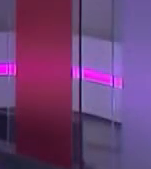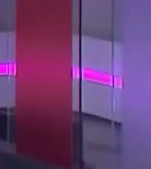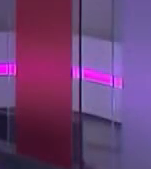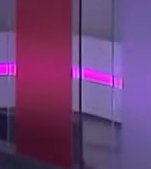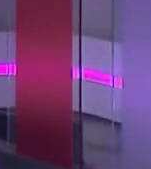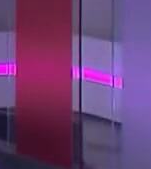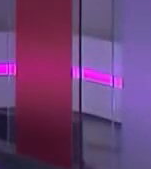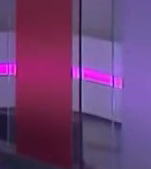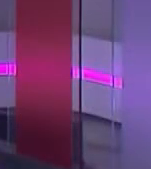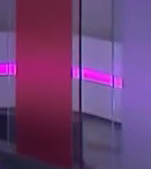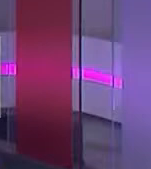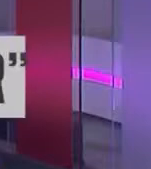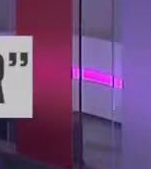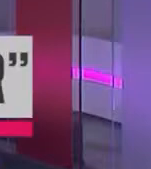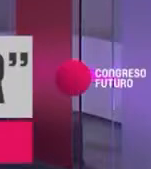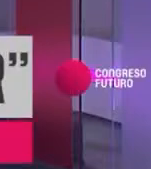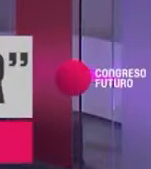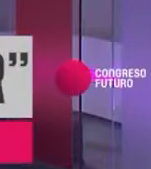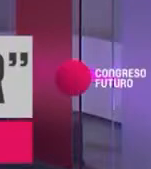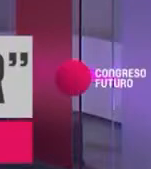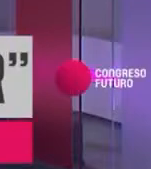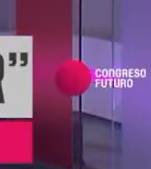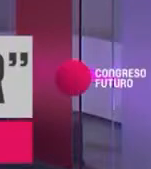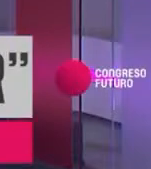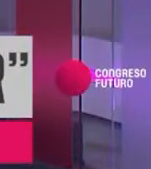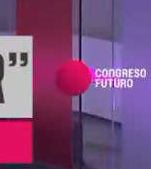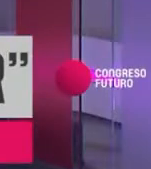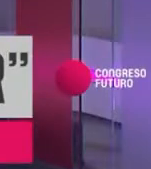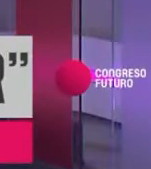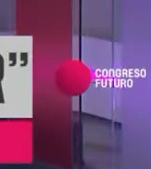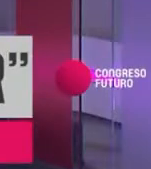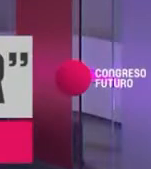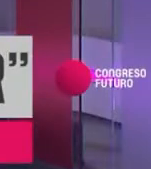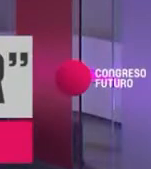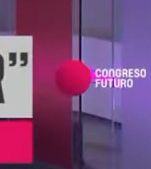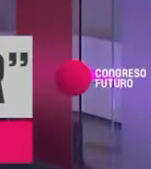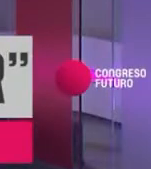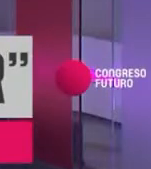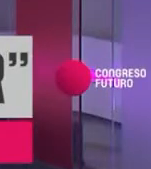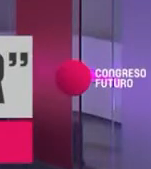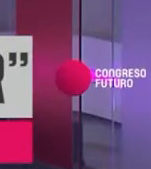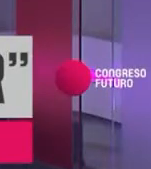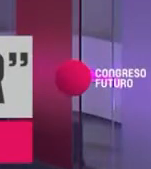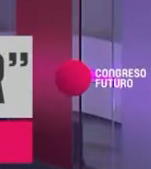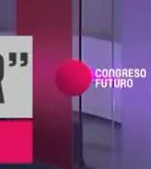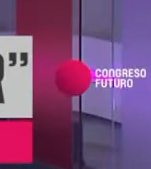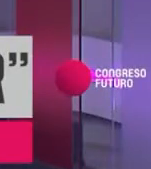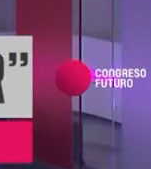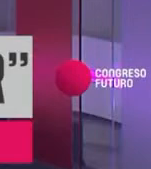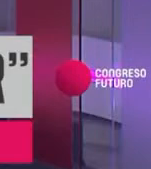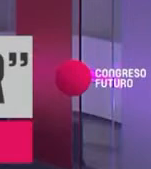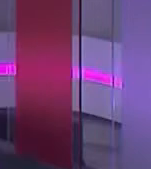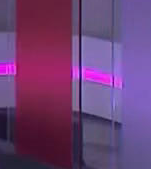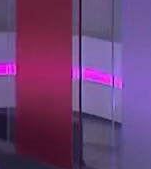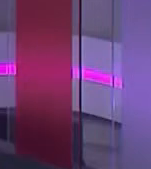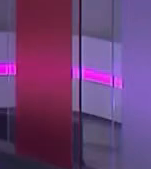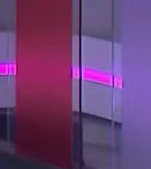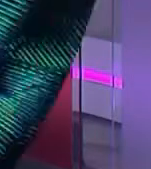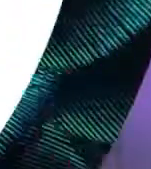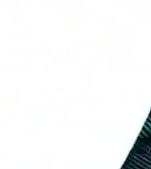Muy bienvenidos y bienvenidas a una nueva edición de Congreso Futuro. Soy Andrea Obaid y los voy a acompañar en esta edición.